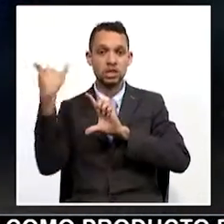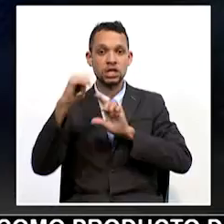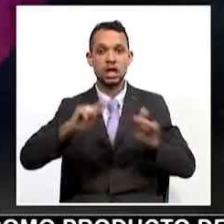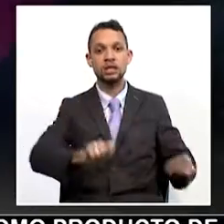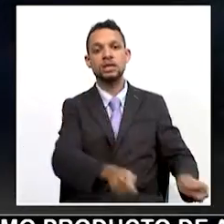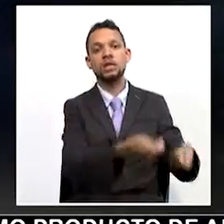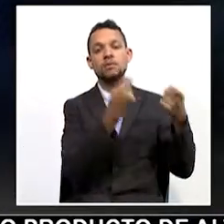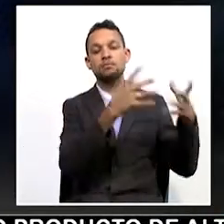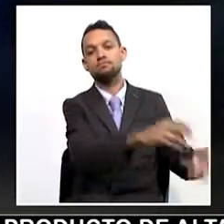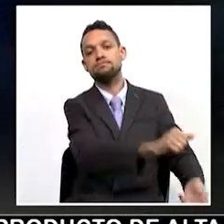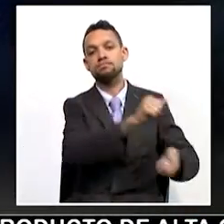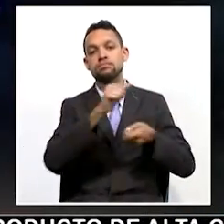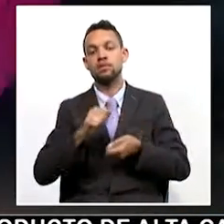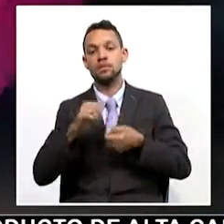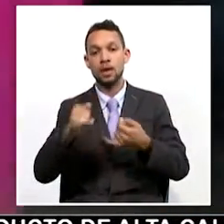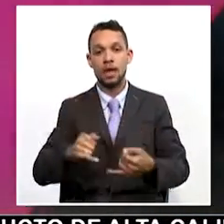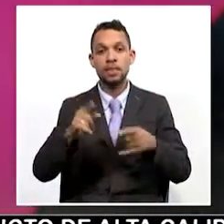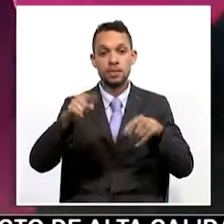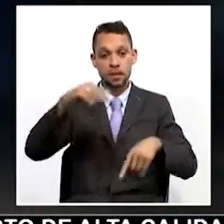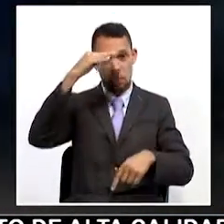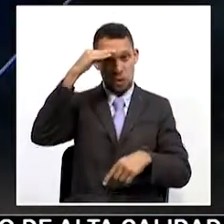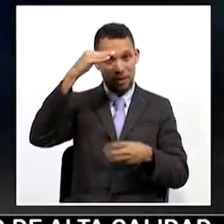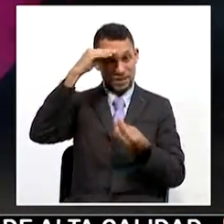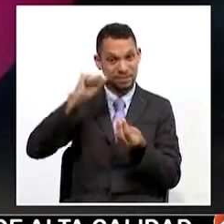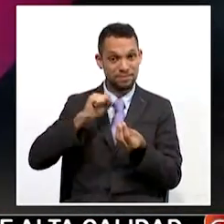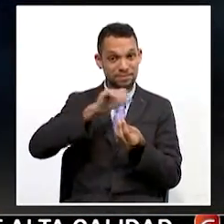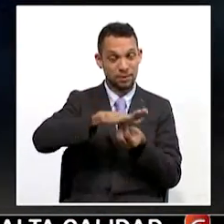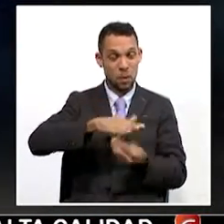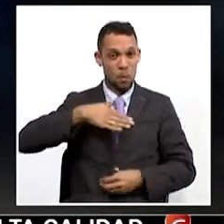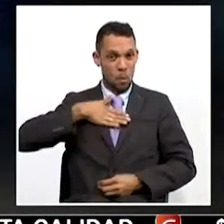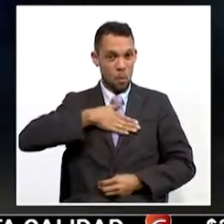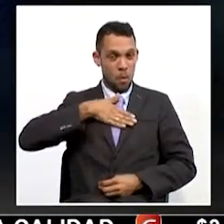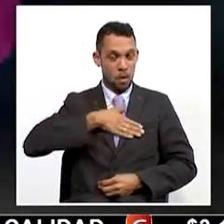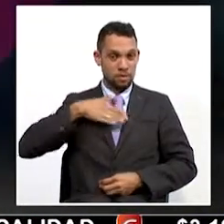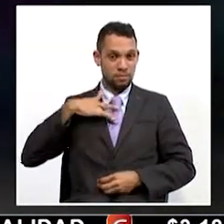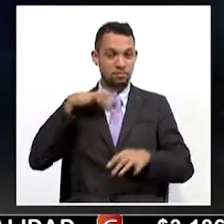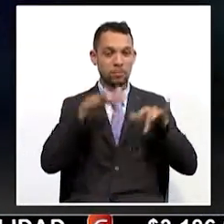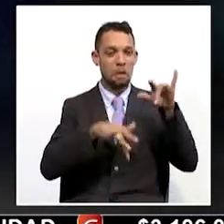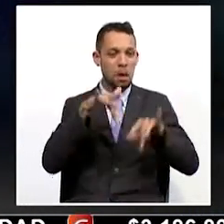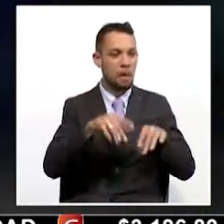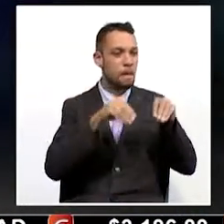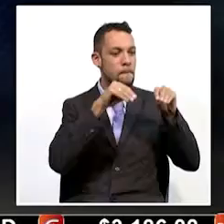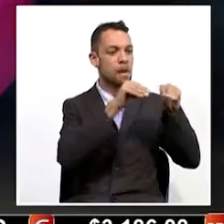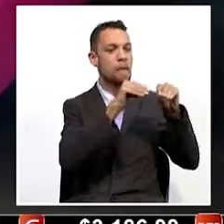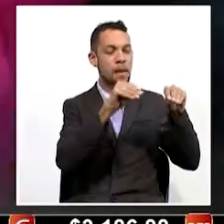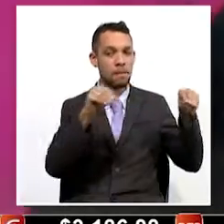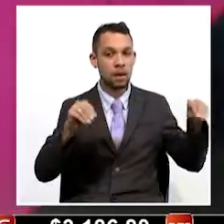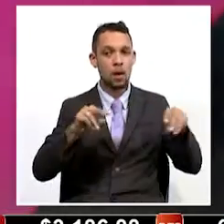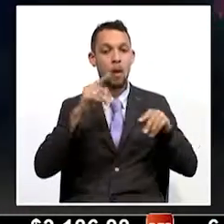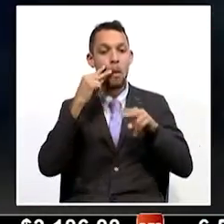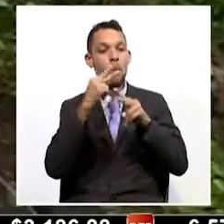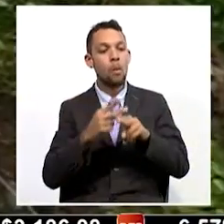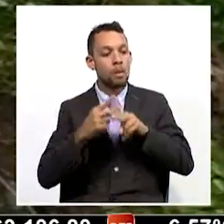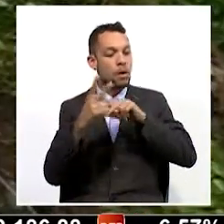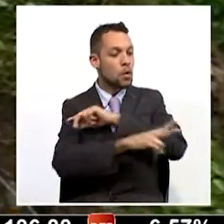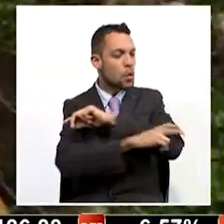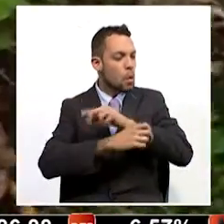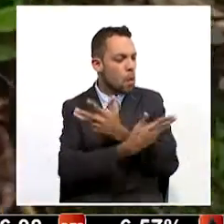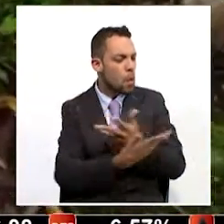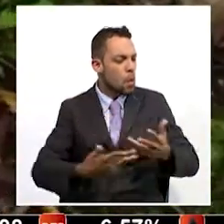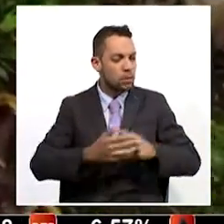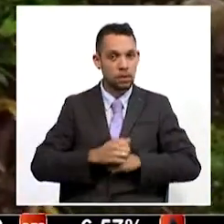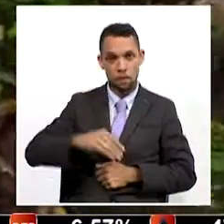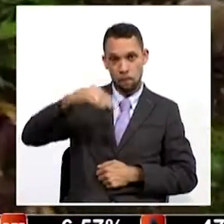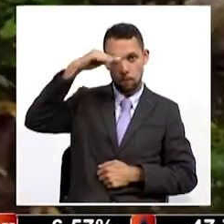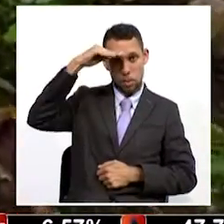tanto, la policía metropolitana se tomó la Plaza de Bolívar con una feria de servicios y campañas contra la delincuencia. La